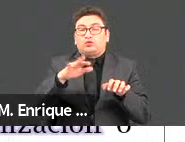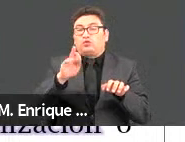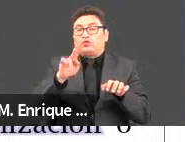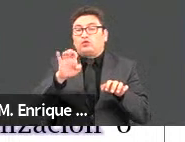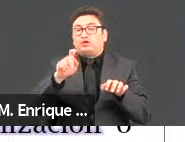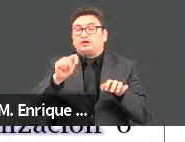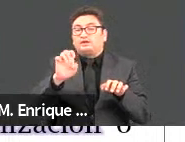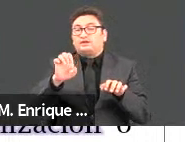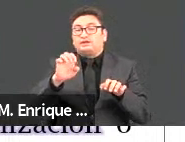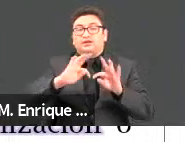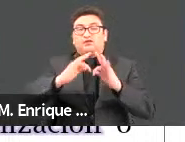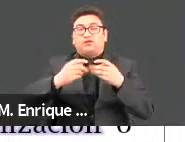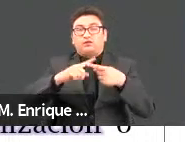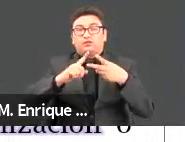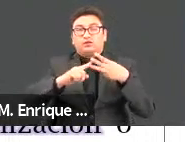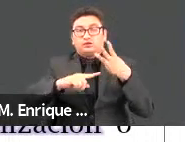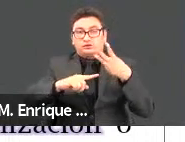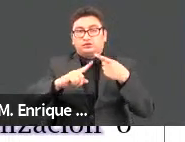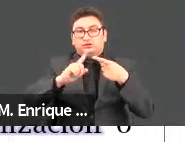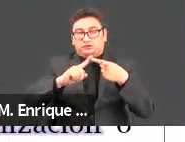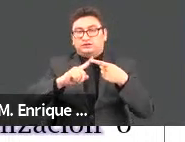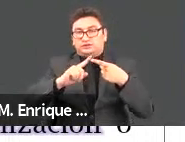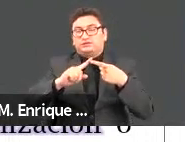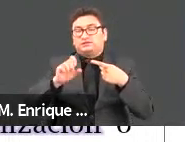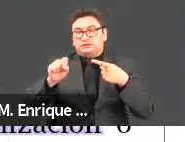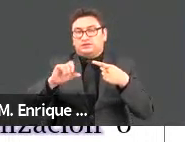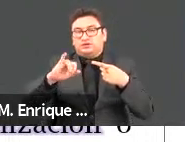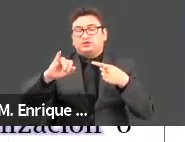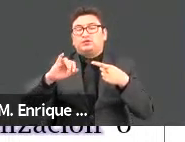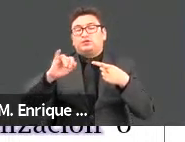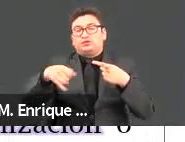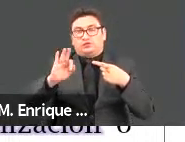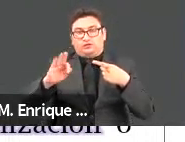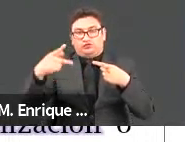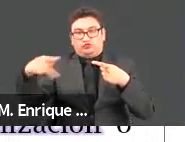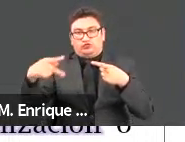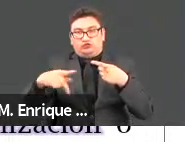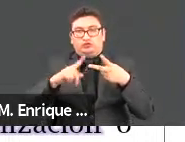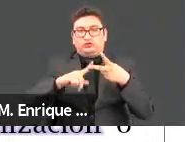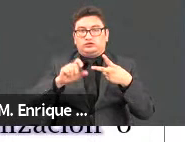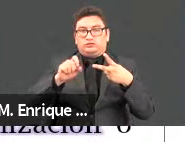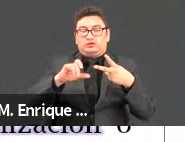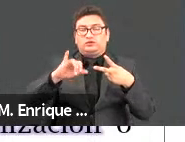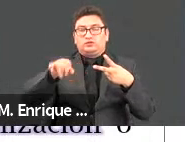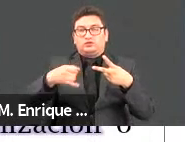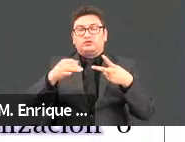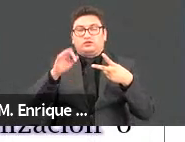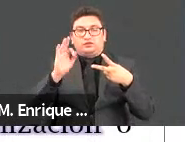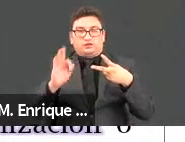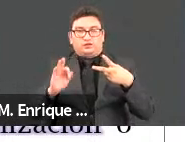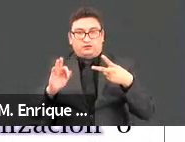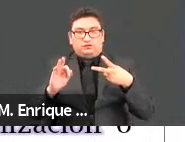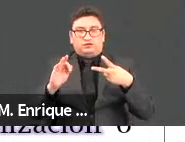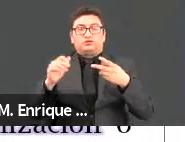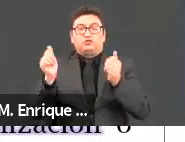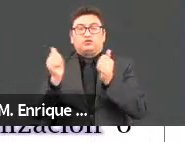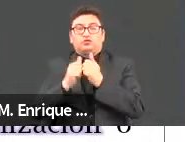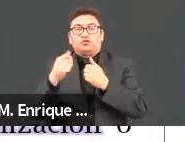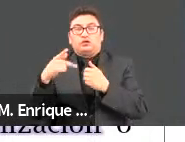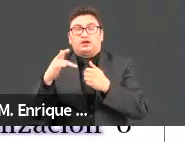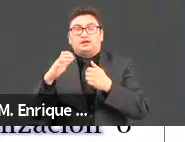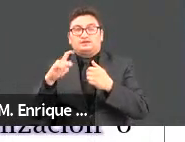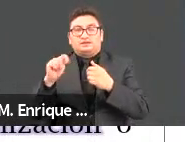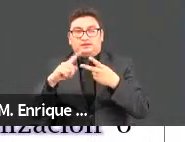de 3 tipos, directamente del Semanario Judicial de la Federación, del Semanario Judicial de la Federación y su Gaceta, de